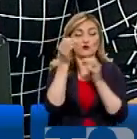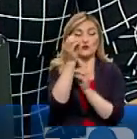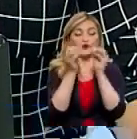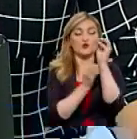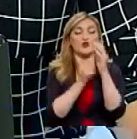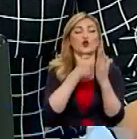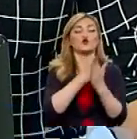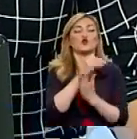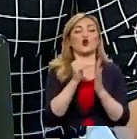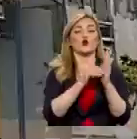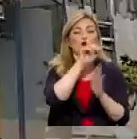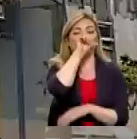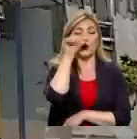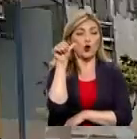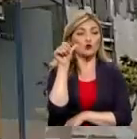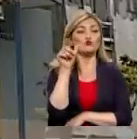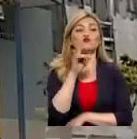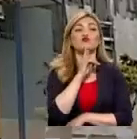Unidos.